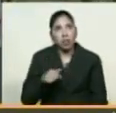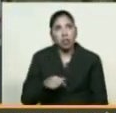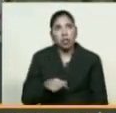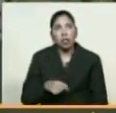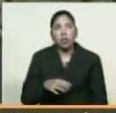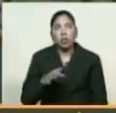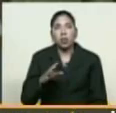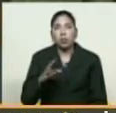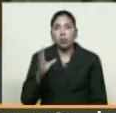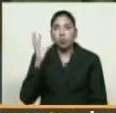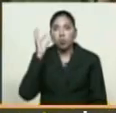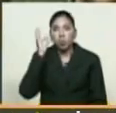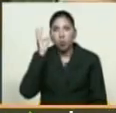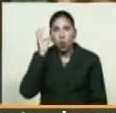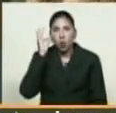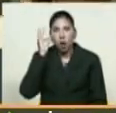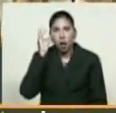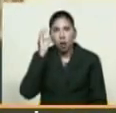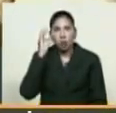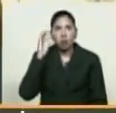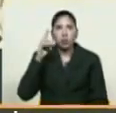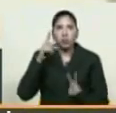Javier Nichirinos por BTV.